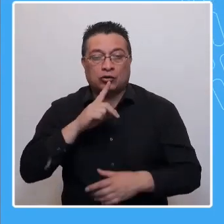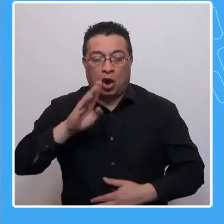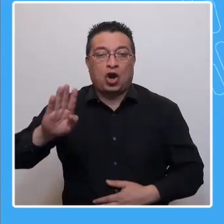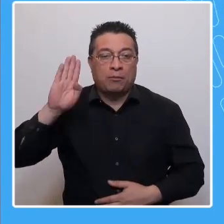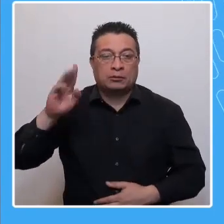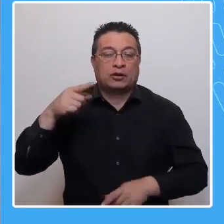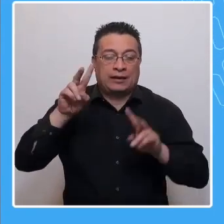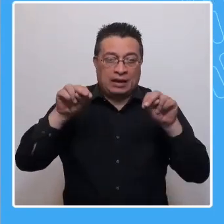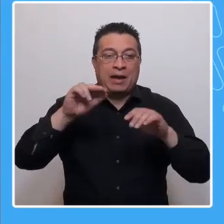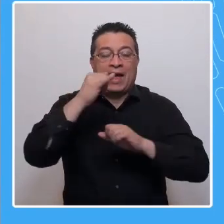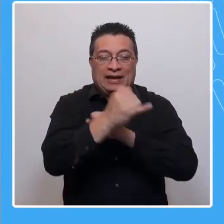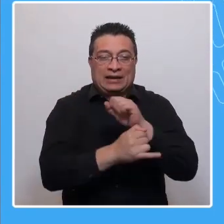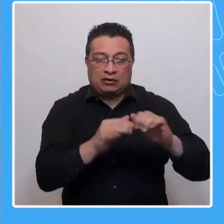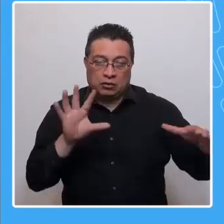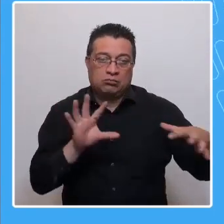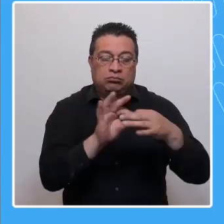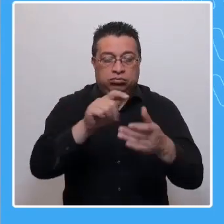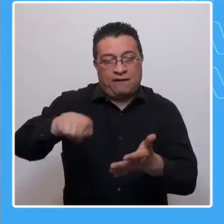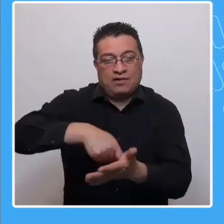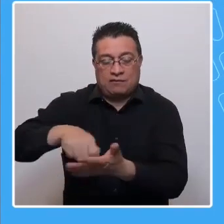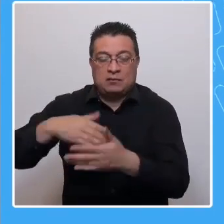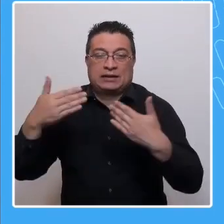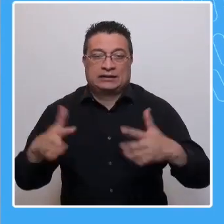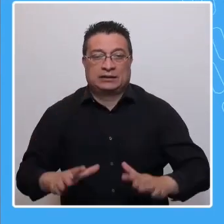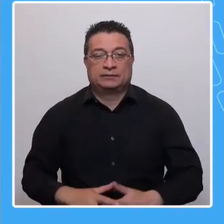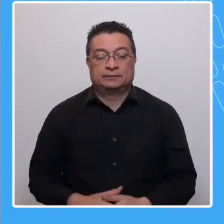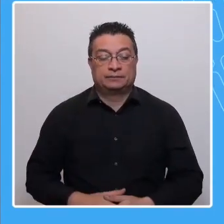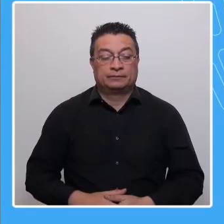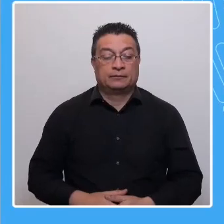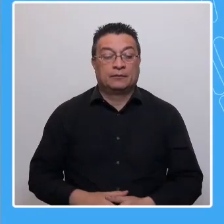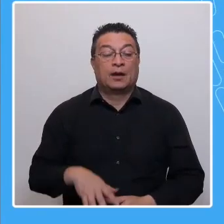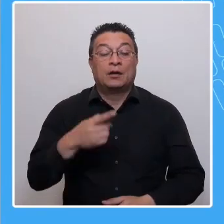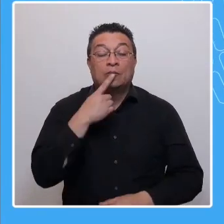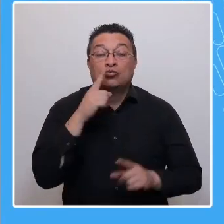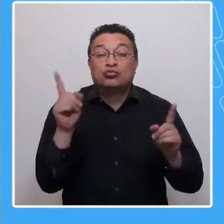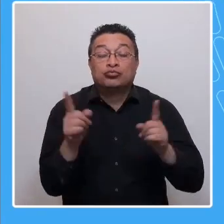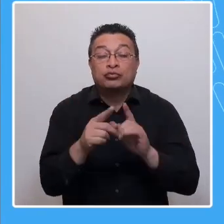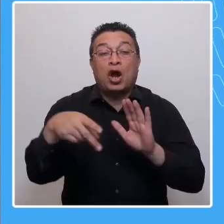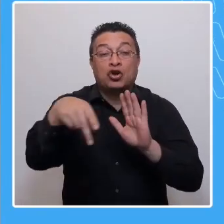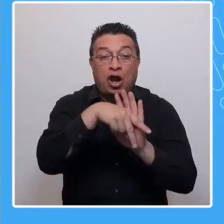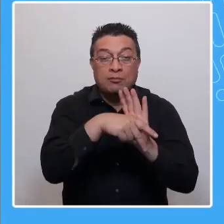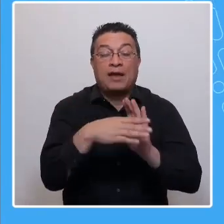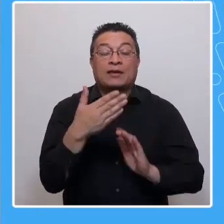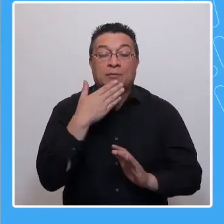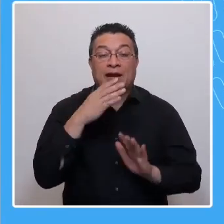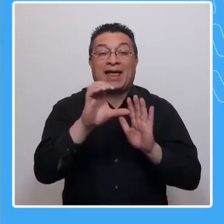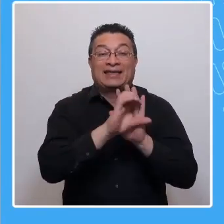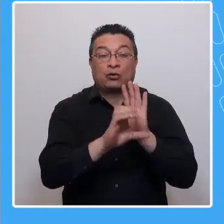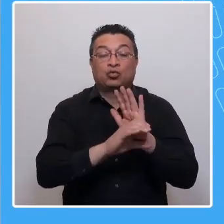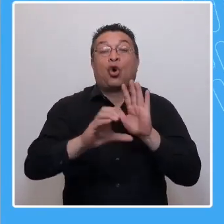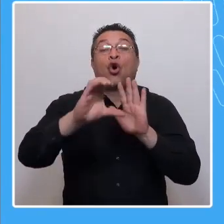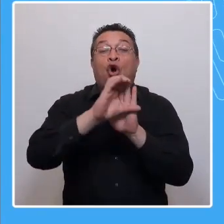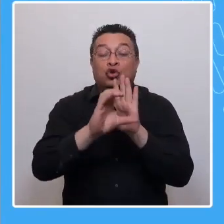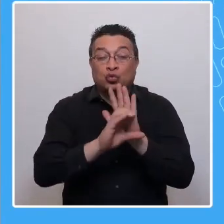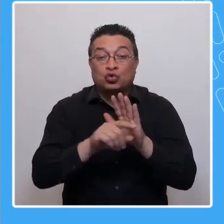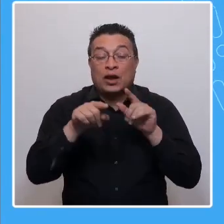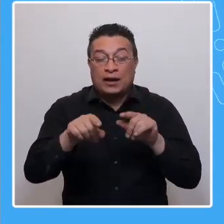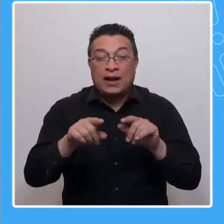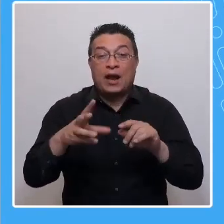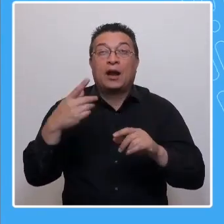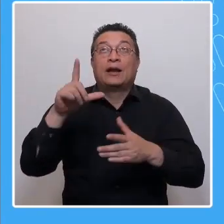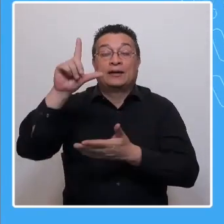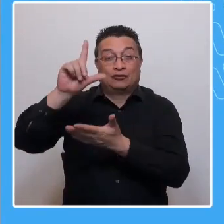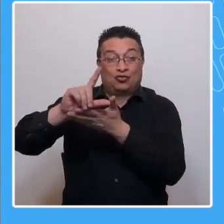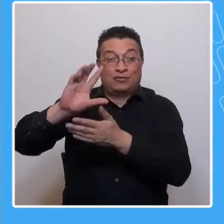materia internacional en esta materia. Una muy breve norma también sobre el Estatuto Constitucional del Espacio. Esto es algo que